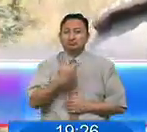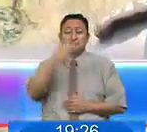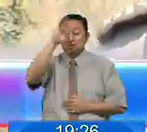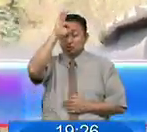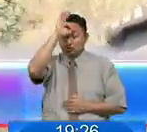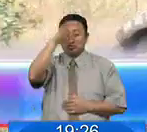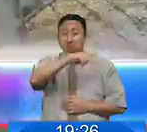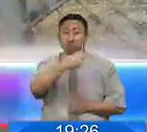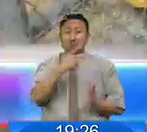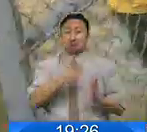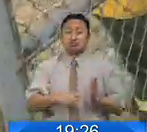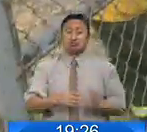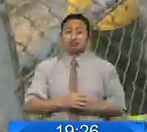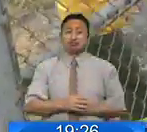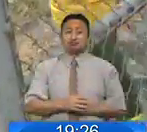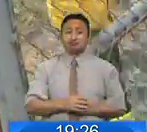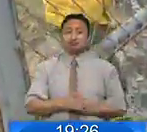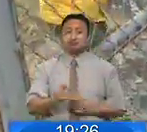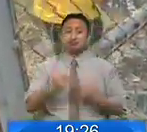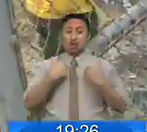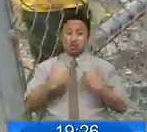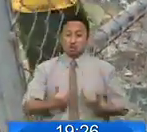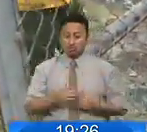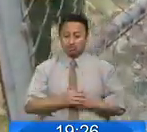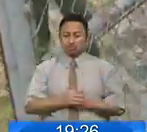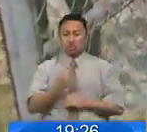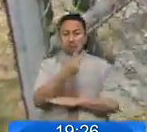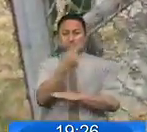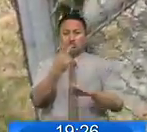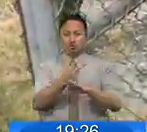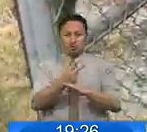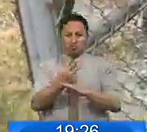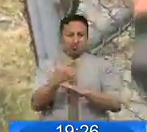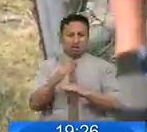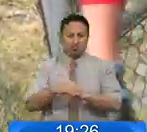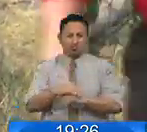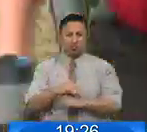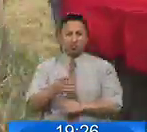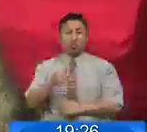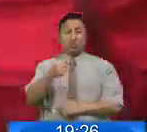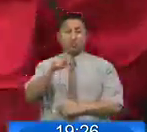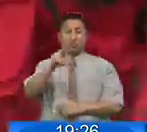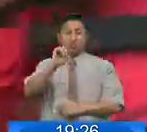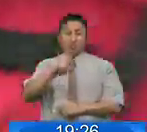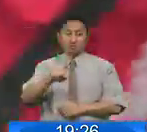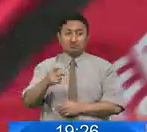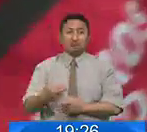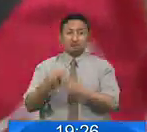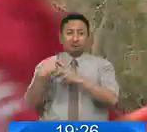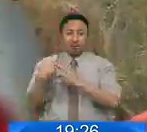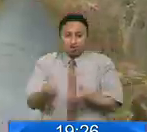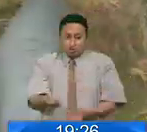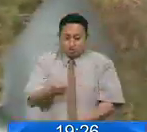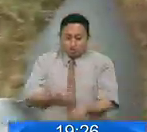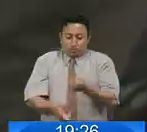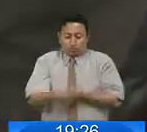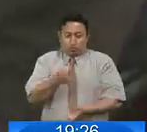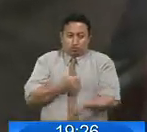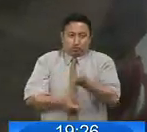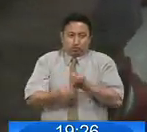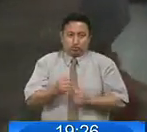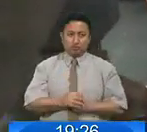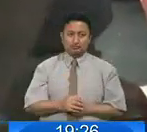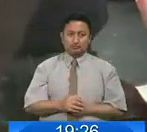lanzarse al precipicio la evacuación del cuerpo demoró más de dos horas bomberos y elementos del gir fueron los encargados de sacarlo hasta la vía